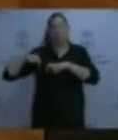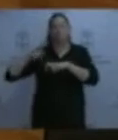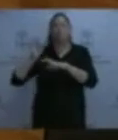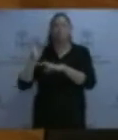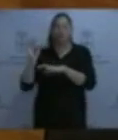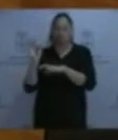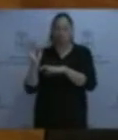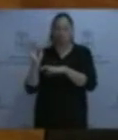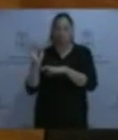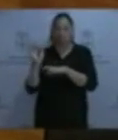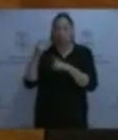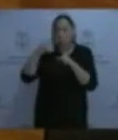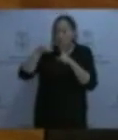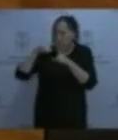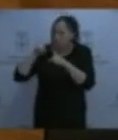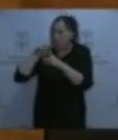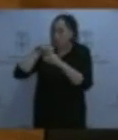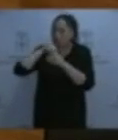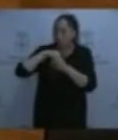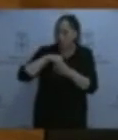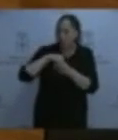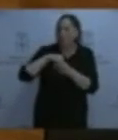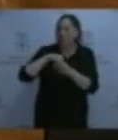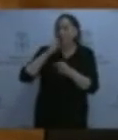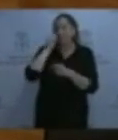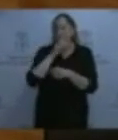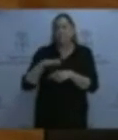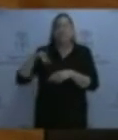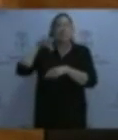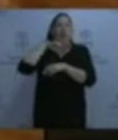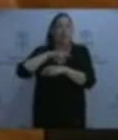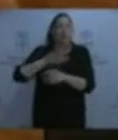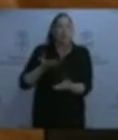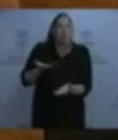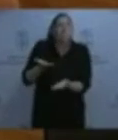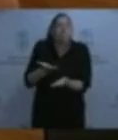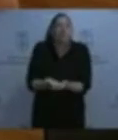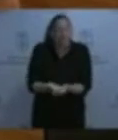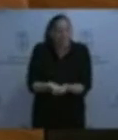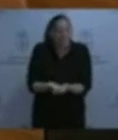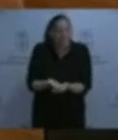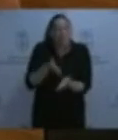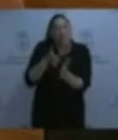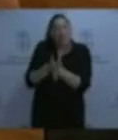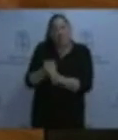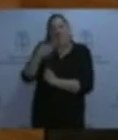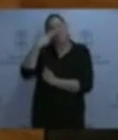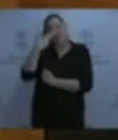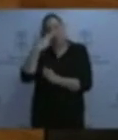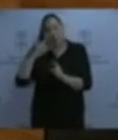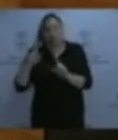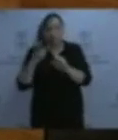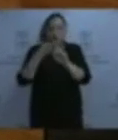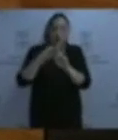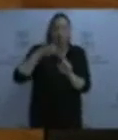ciertas cuestiones que los pediatras demanden y que sería interesante solucionar cuanto antes para